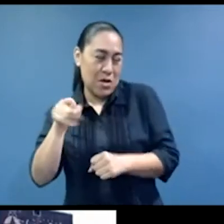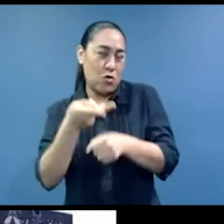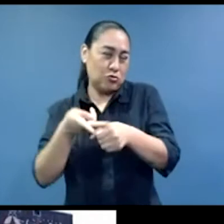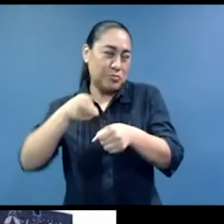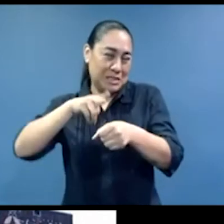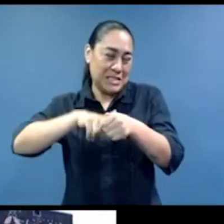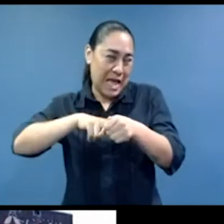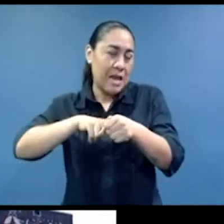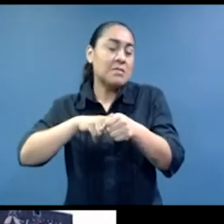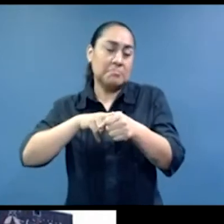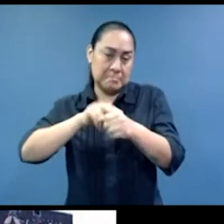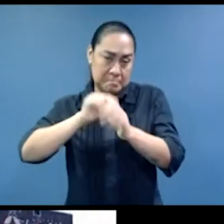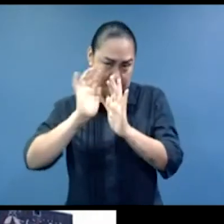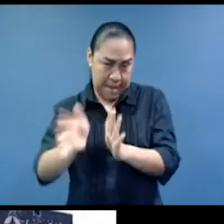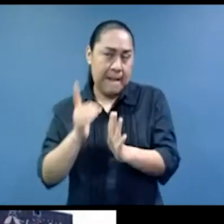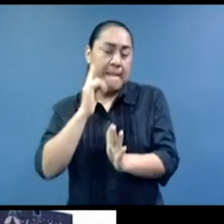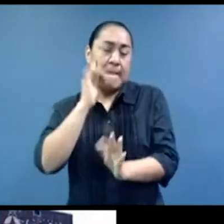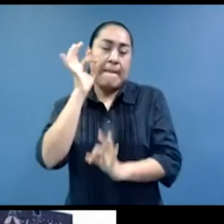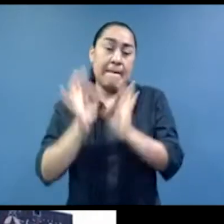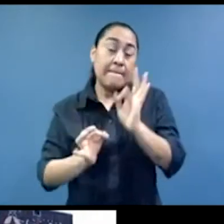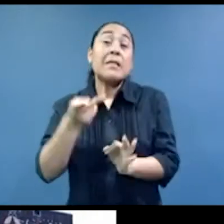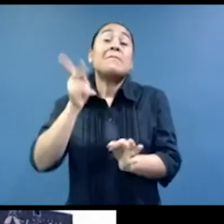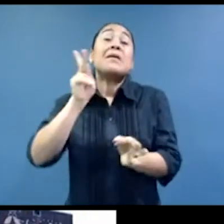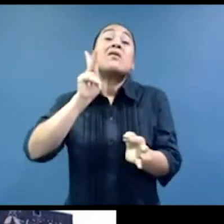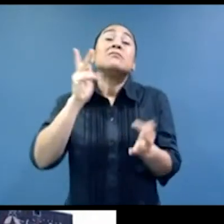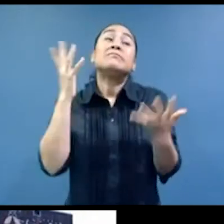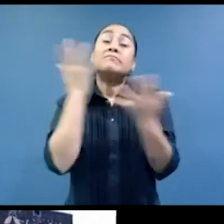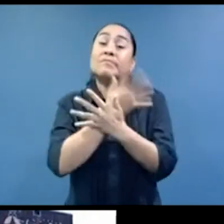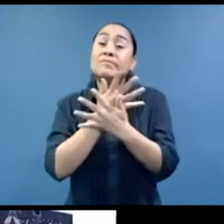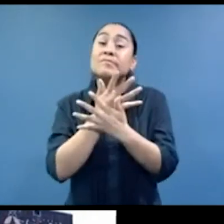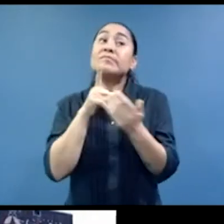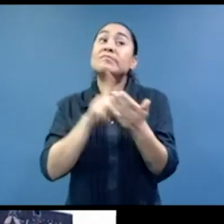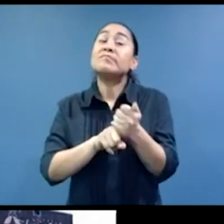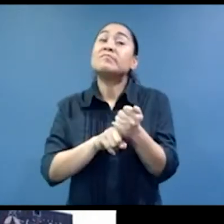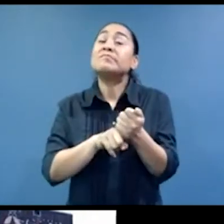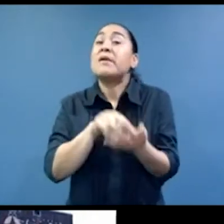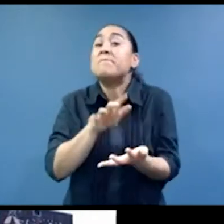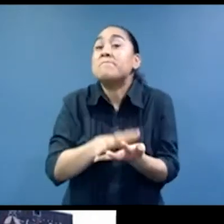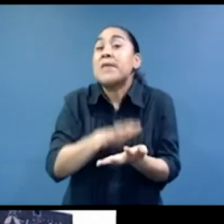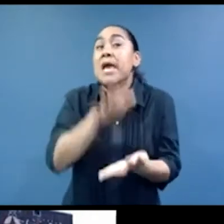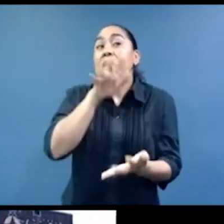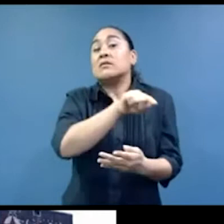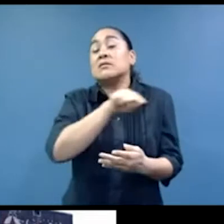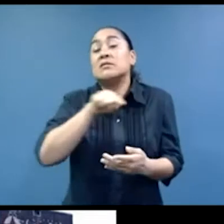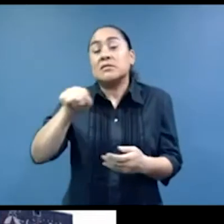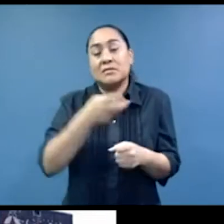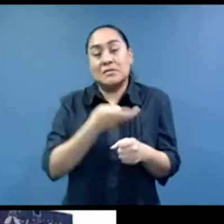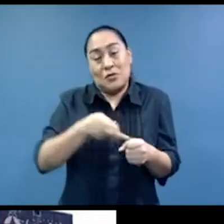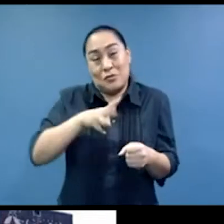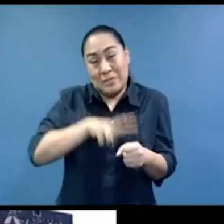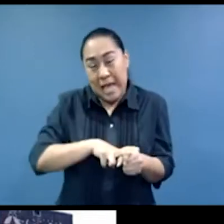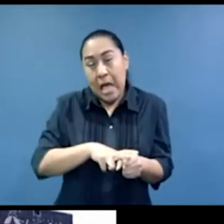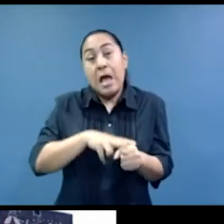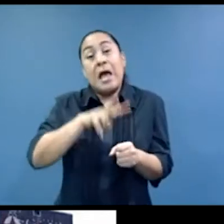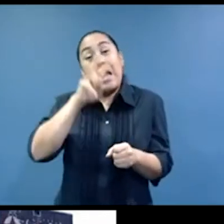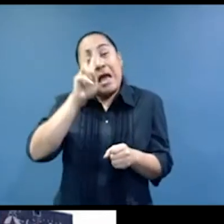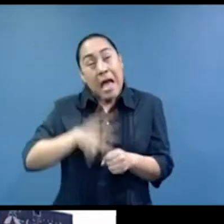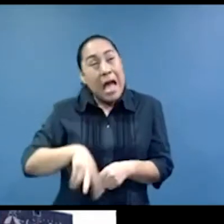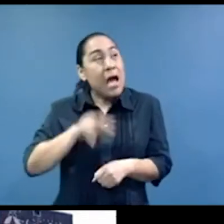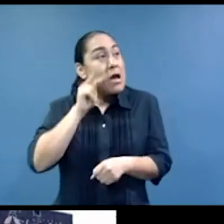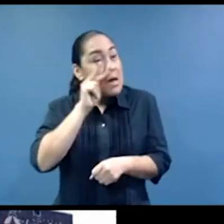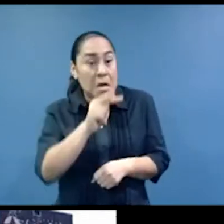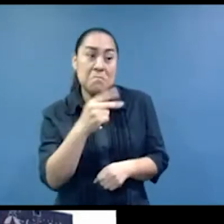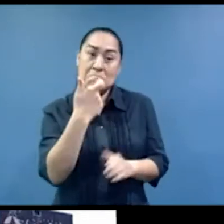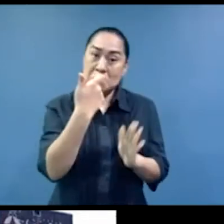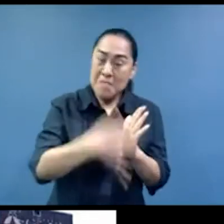pero lo cierto es que estas ya son la mayoría. Y lo cierto es que como ofrecen precios tan bajos,